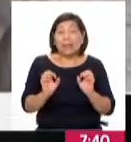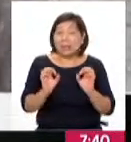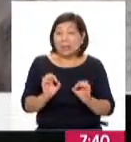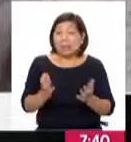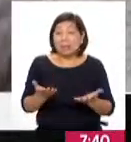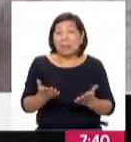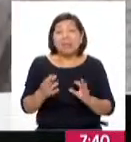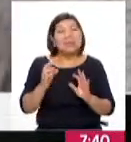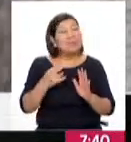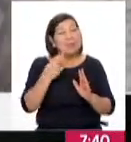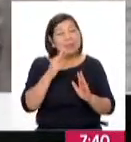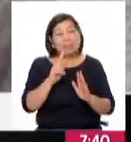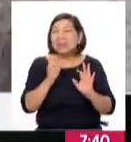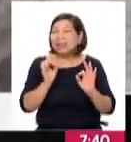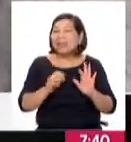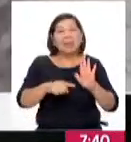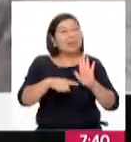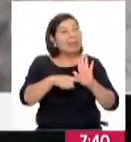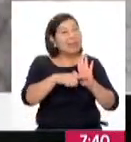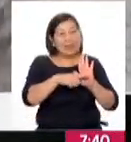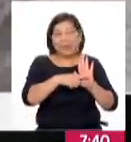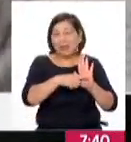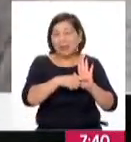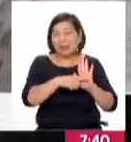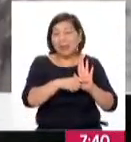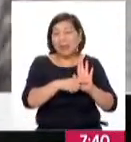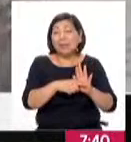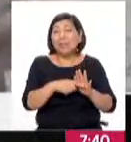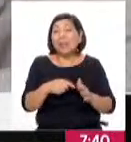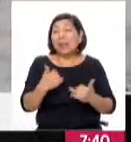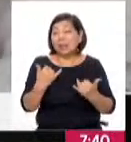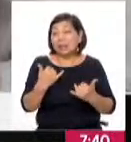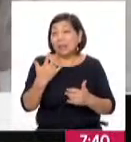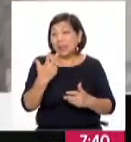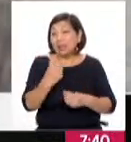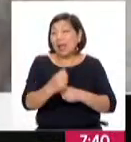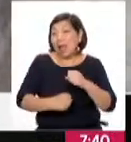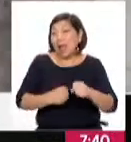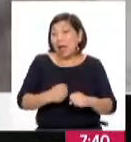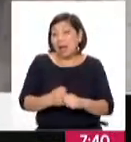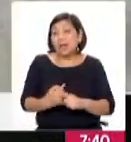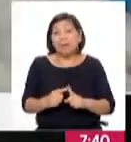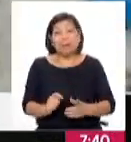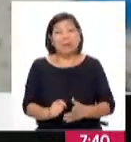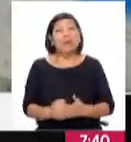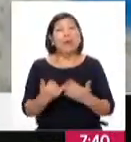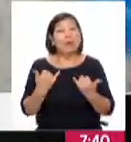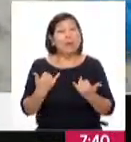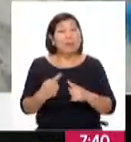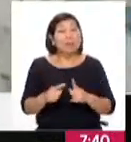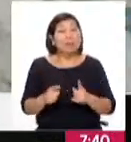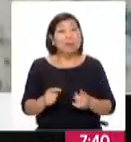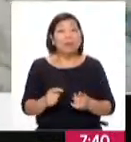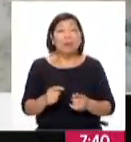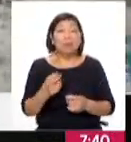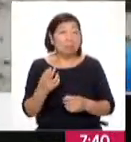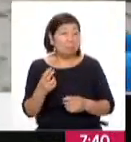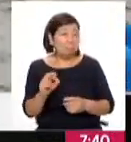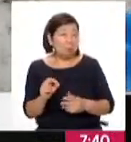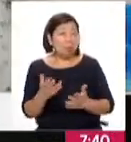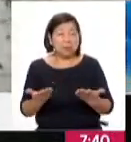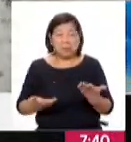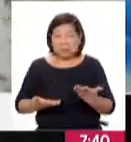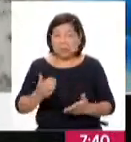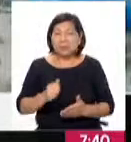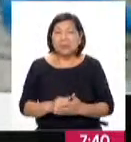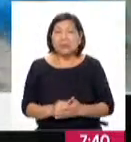sido algunas fases negativas no pero claro estos tres años han sido excepcionales los que han ocurrido ahora no a partir del 2020 de hecho los mm